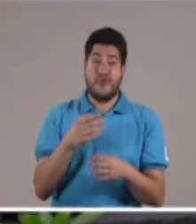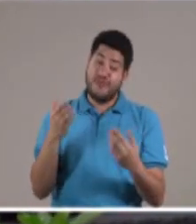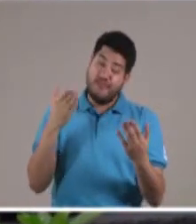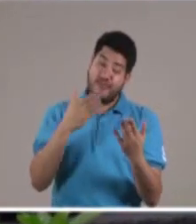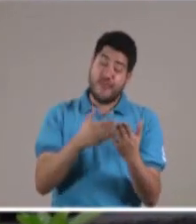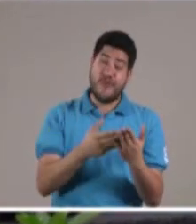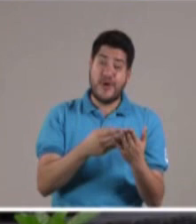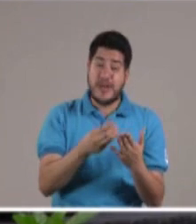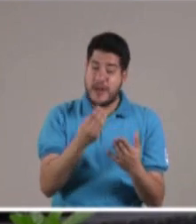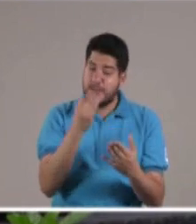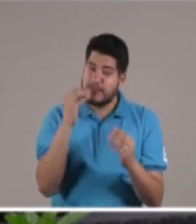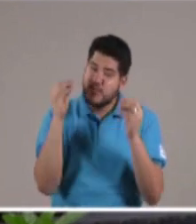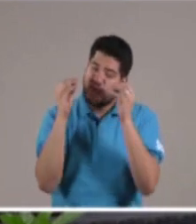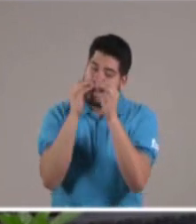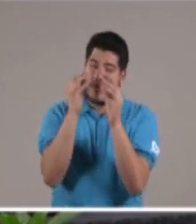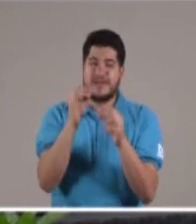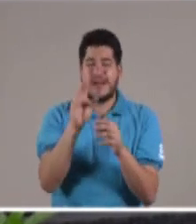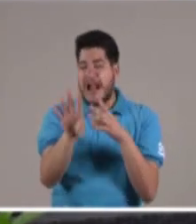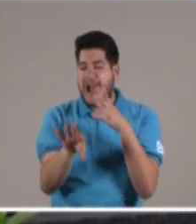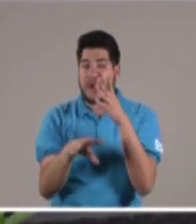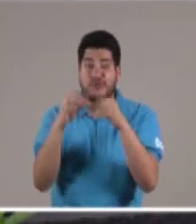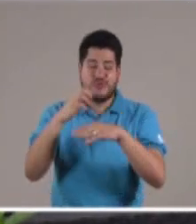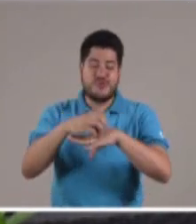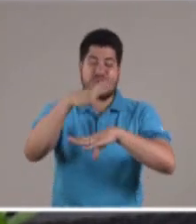sapos tal vez me sale un par de príncipes